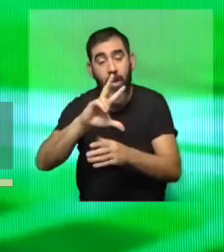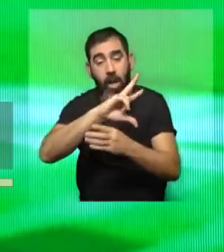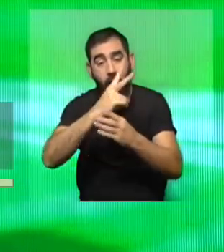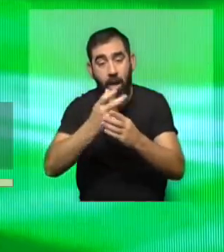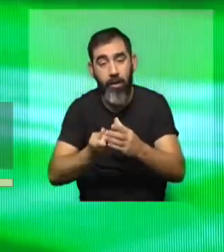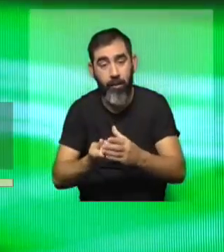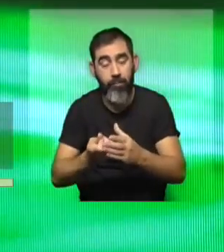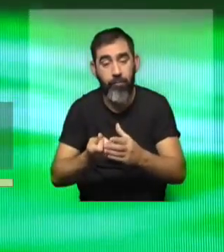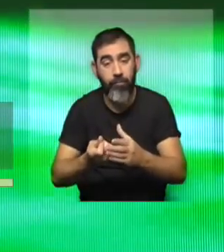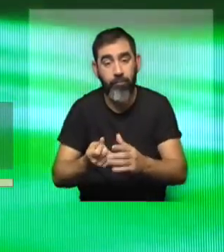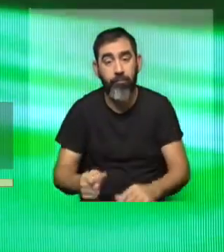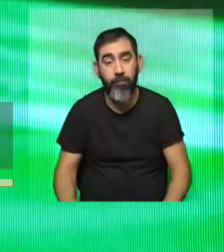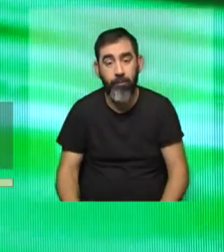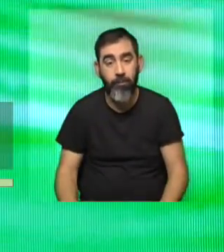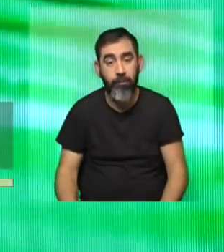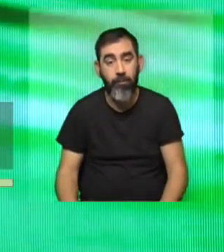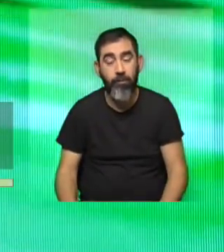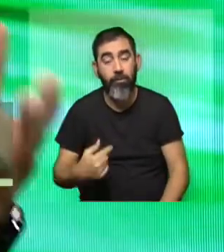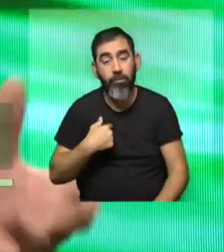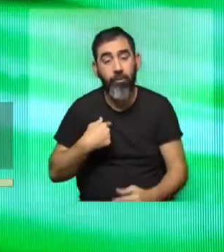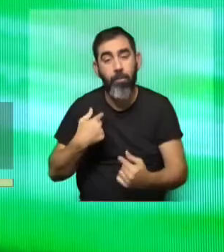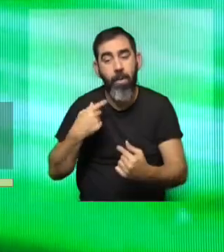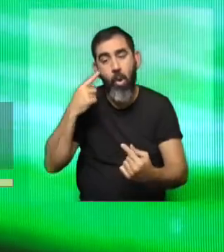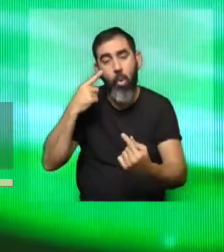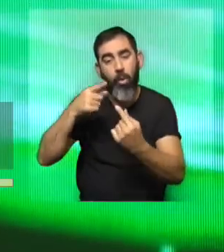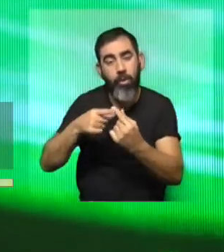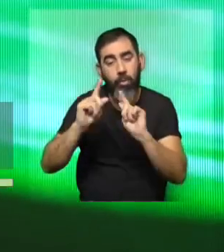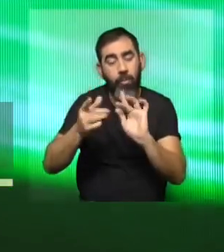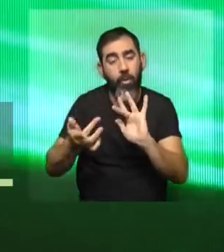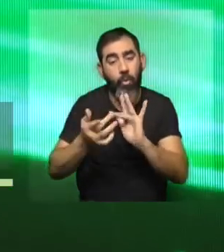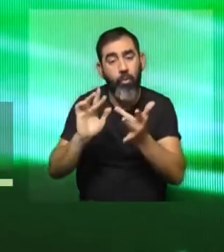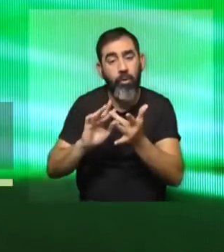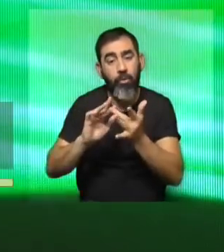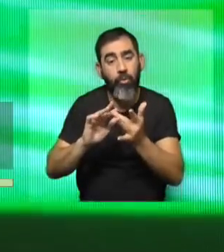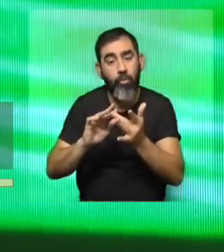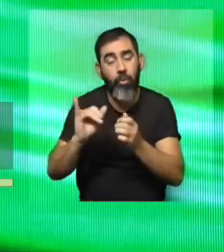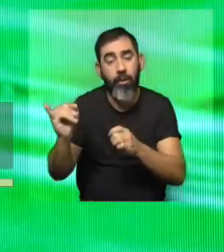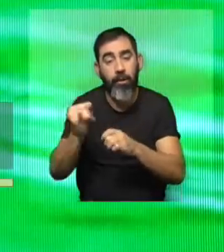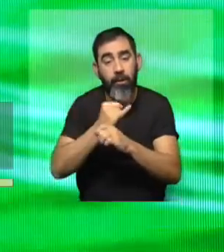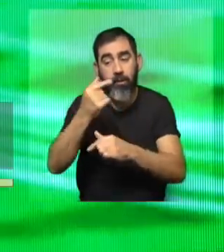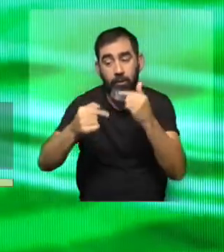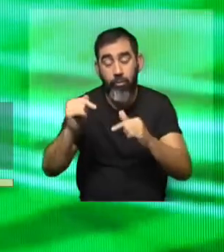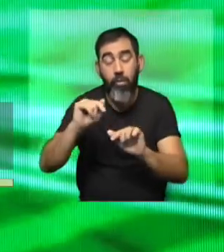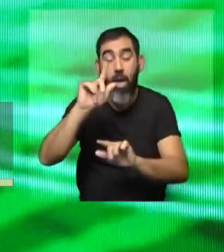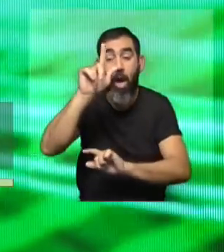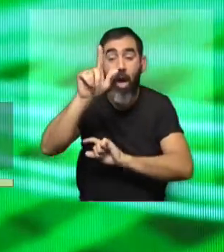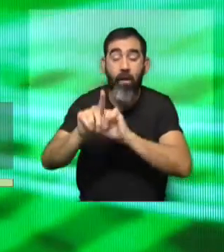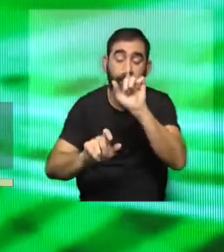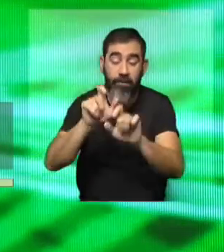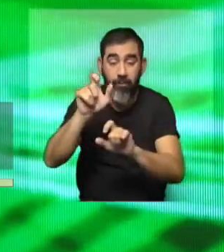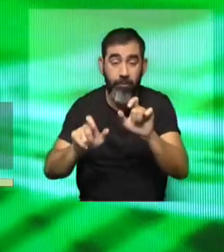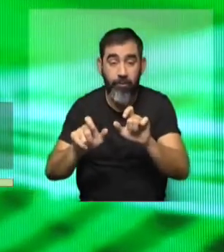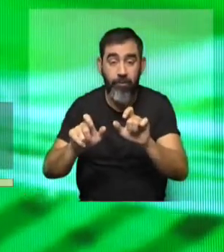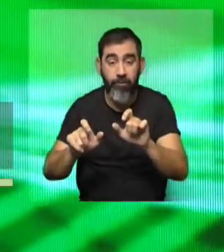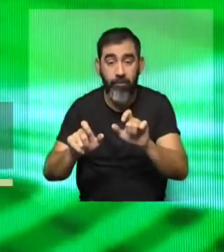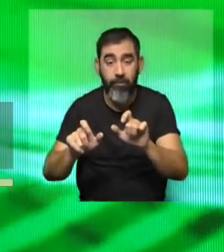yo me me propongo ser un nexo también entre con el resto de las instituciones a veces la ciudadanía este